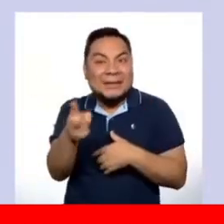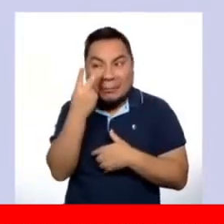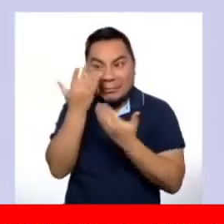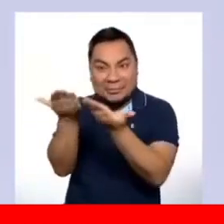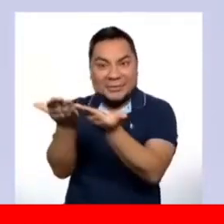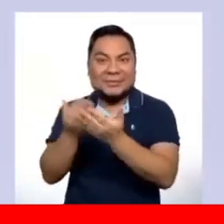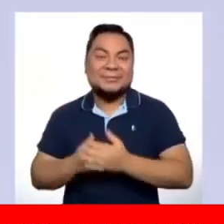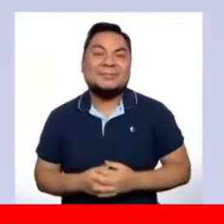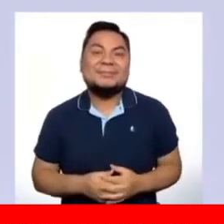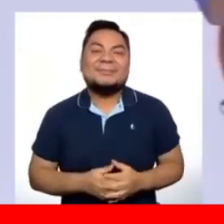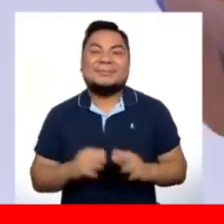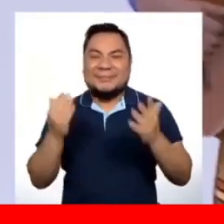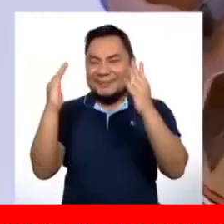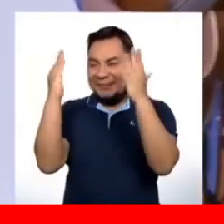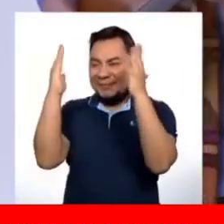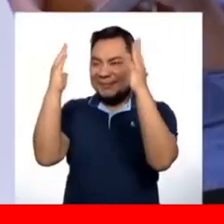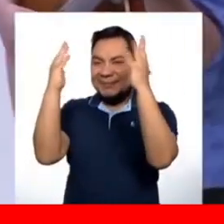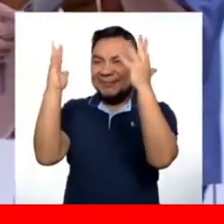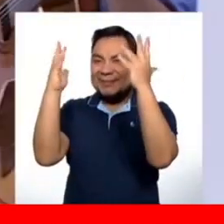escucharlo.